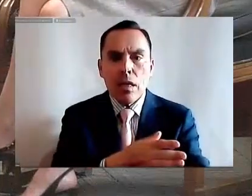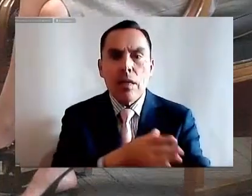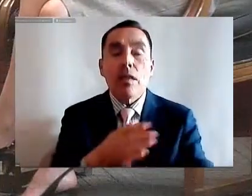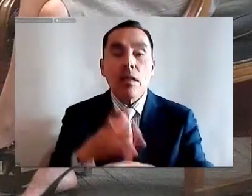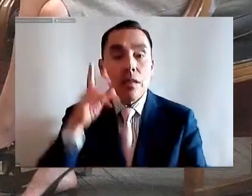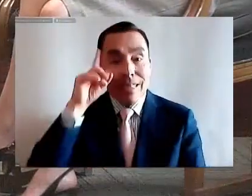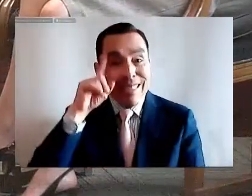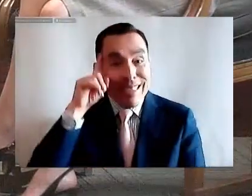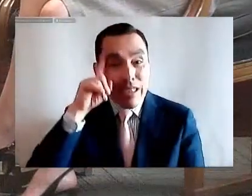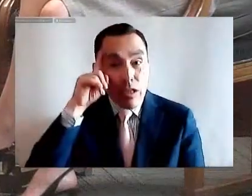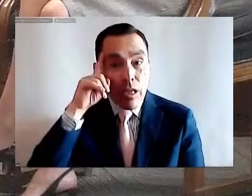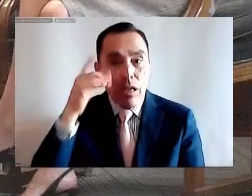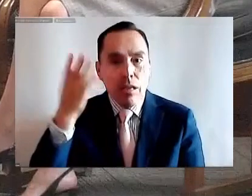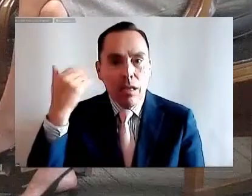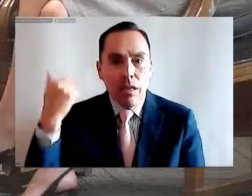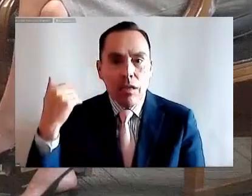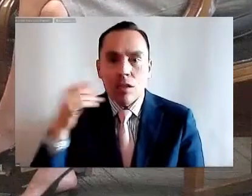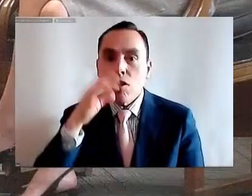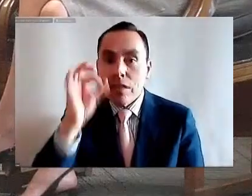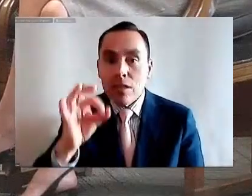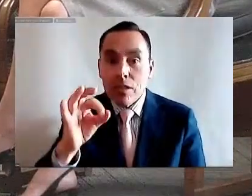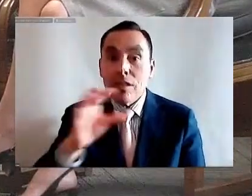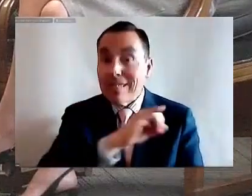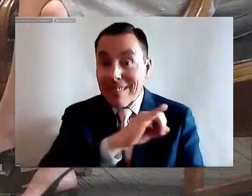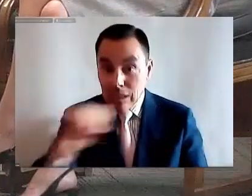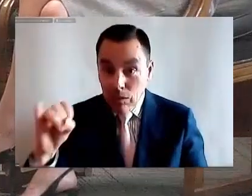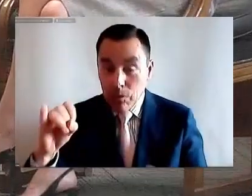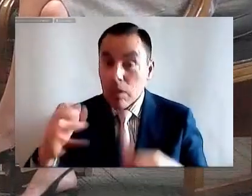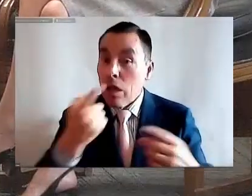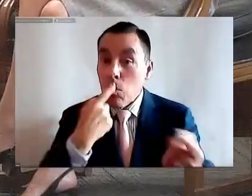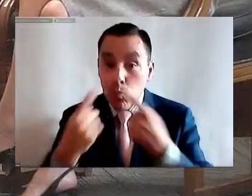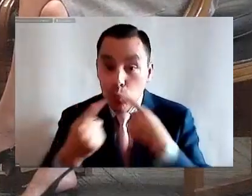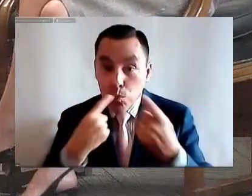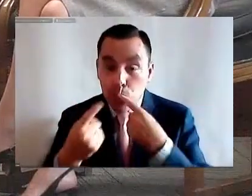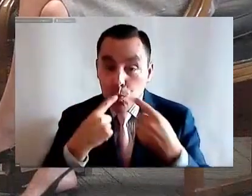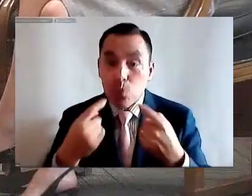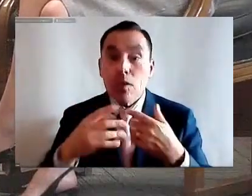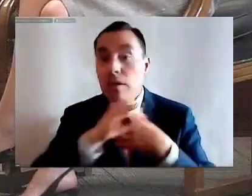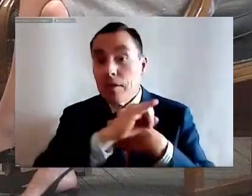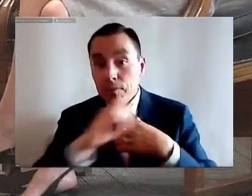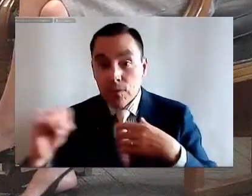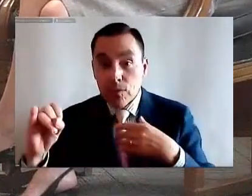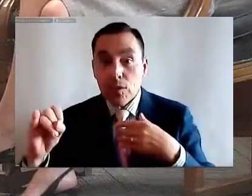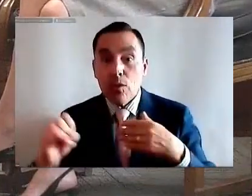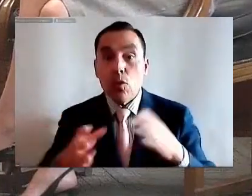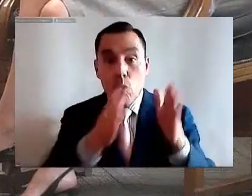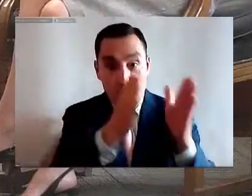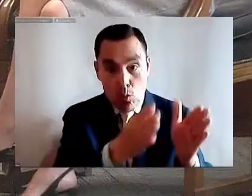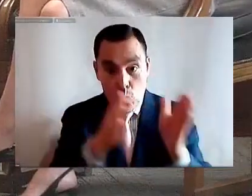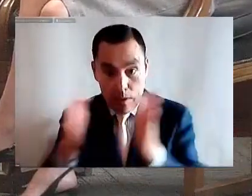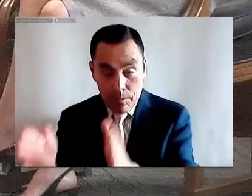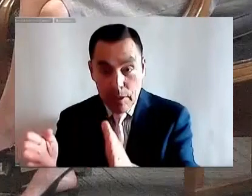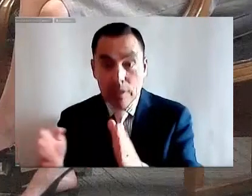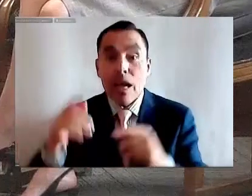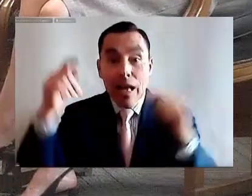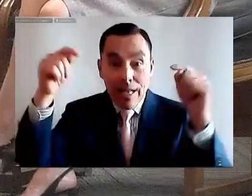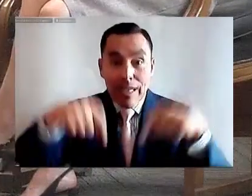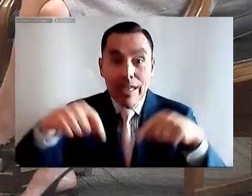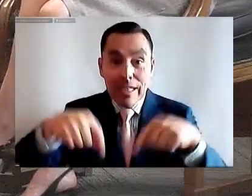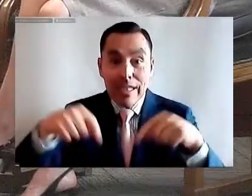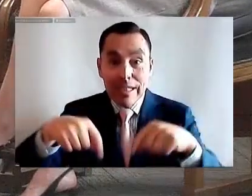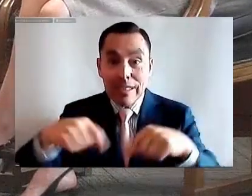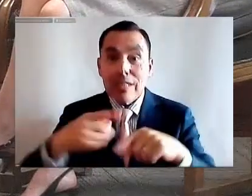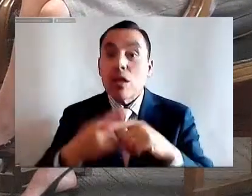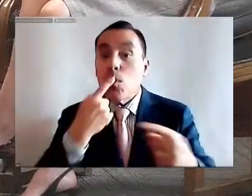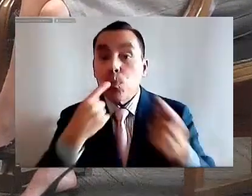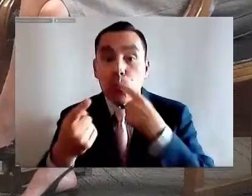dicho. Después de que terminen las preguntas, vamos a dar un espacio para que quienes estén aquí puedan hacer sus preguntas